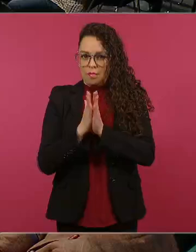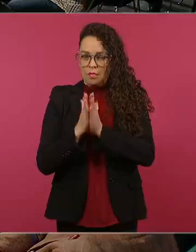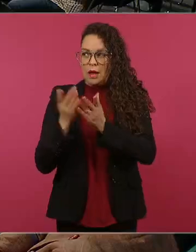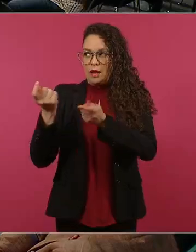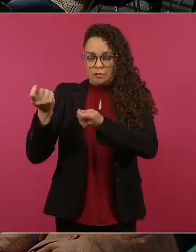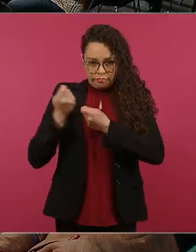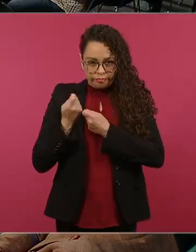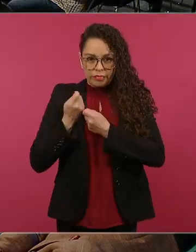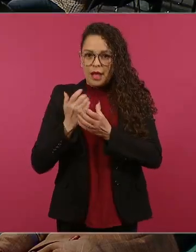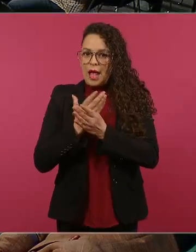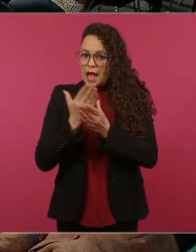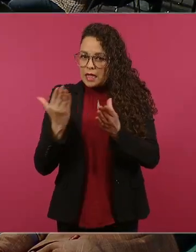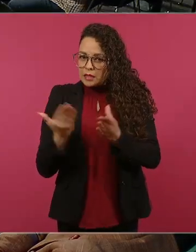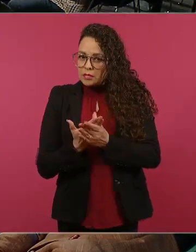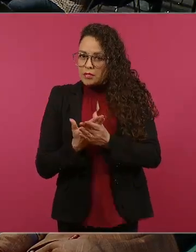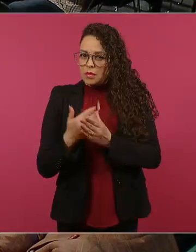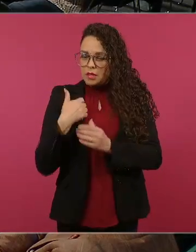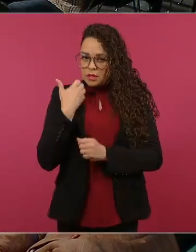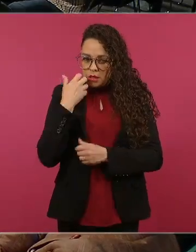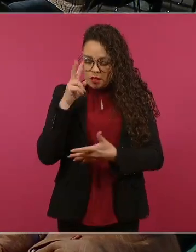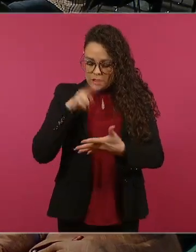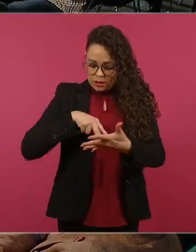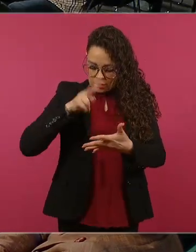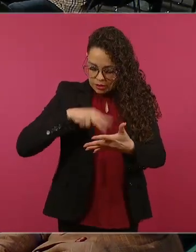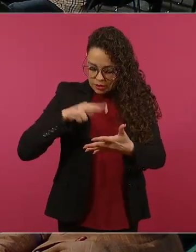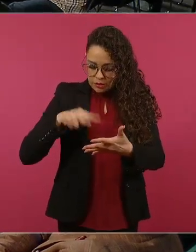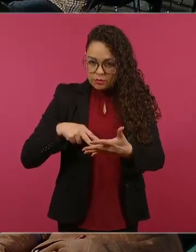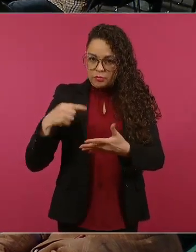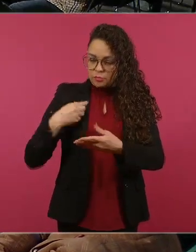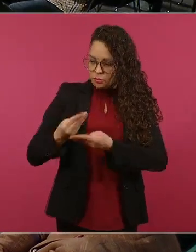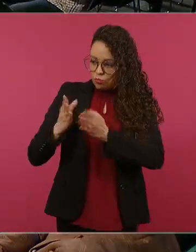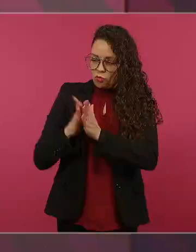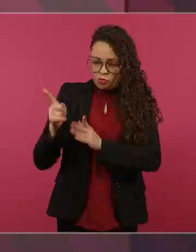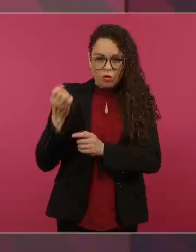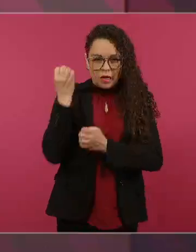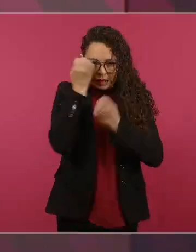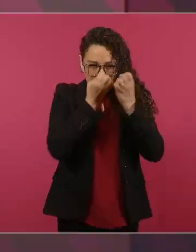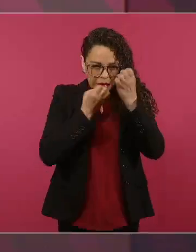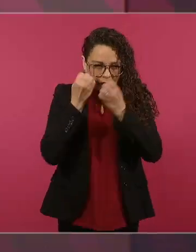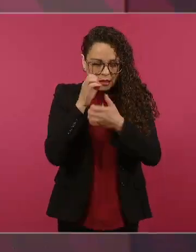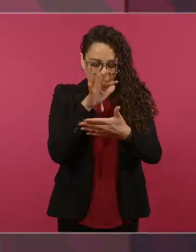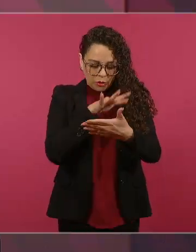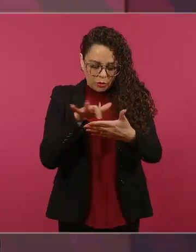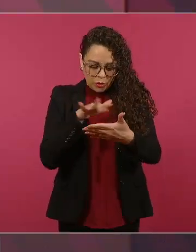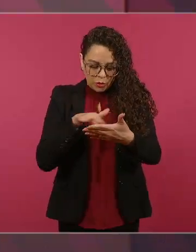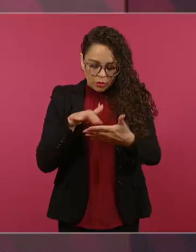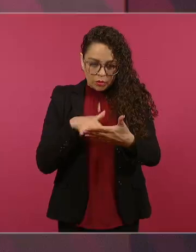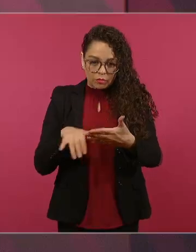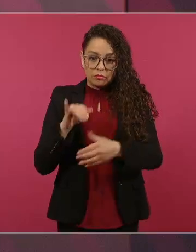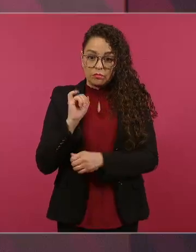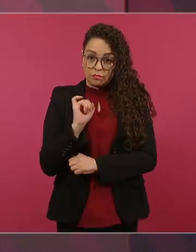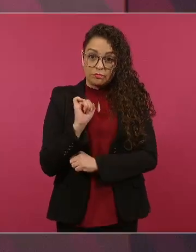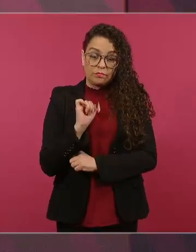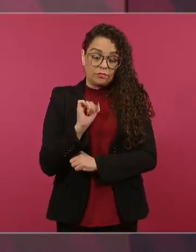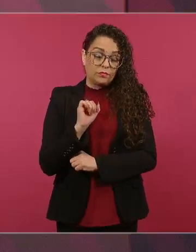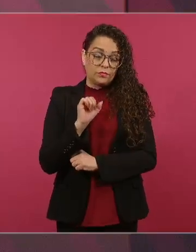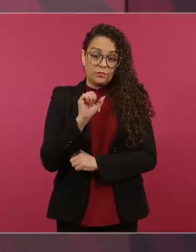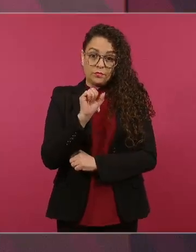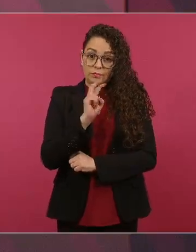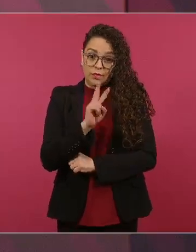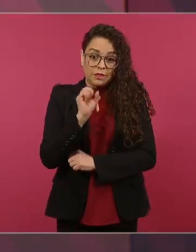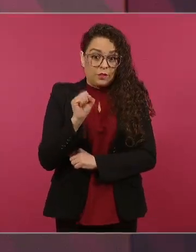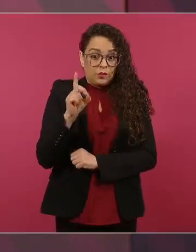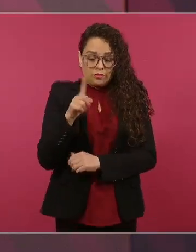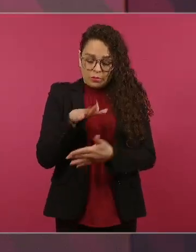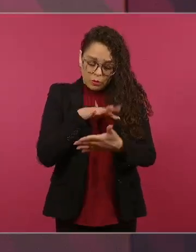de que lo analizara, lo leyera, todo un fin de semana, y